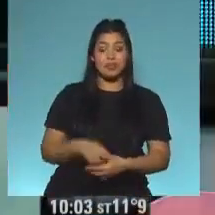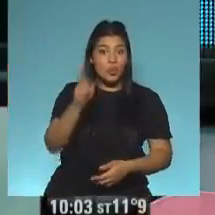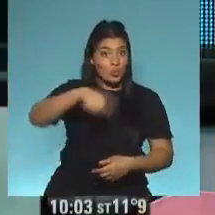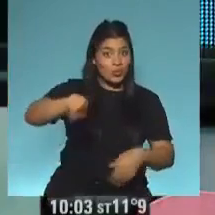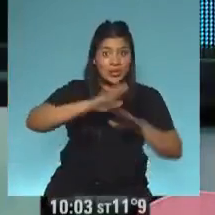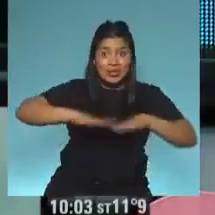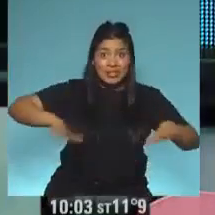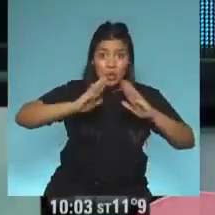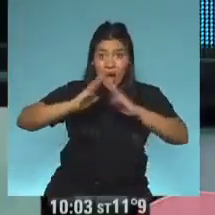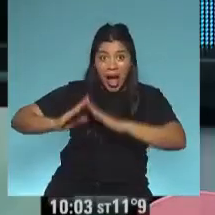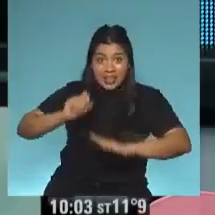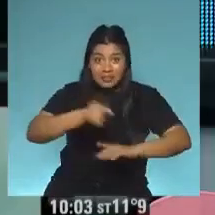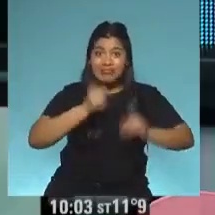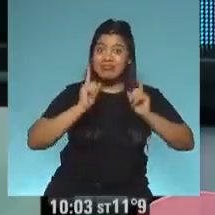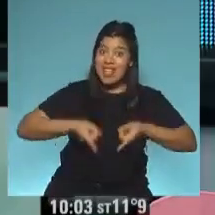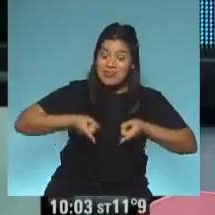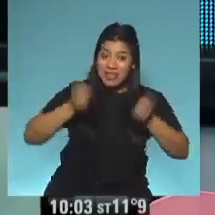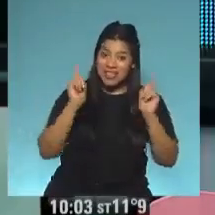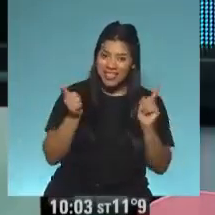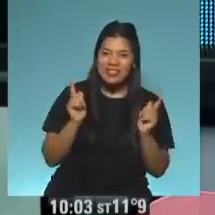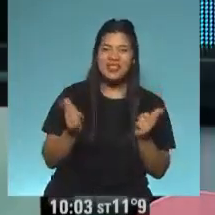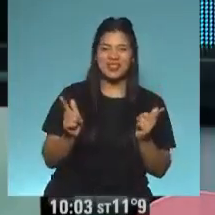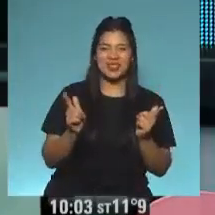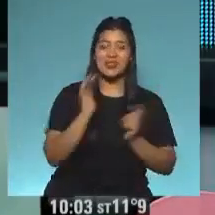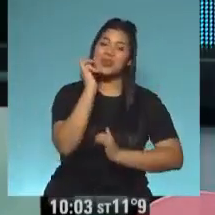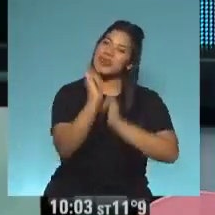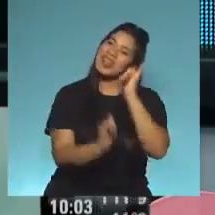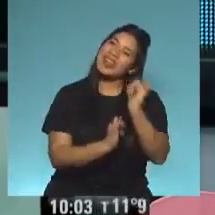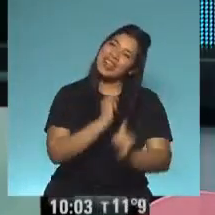este cuento sonorizado, unas palabras también, la historia con sonido del mar. Ay.